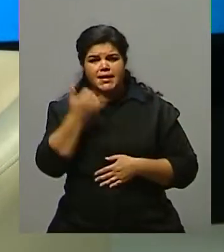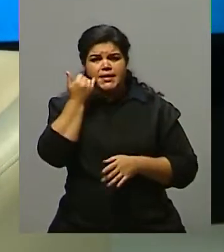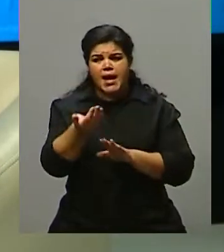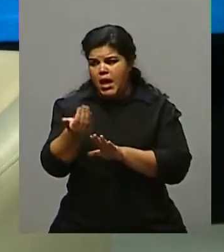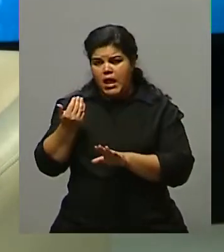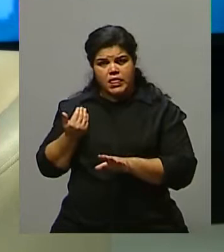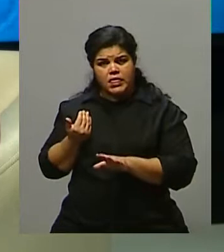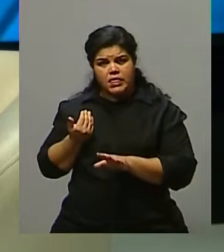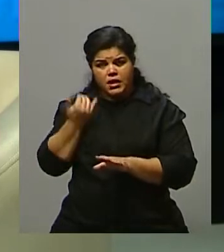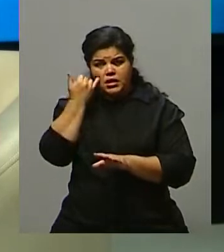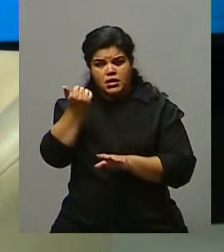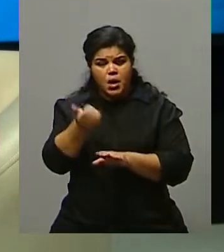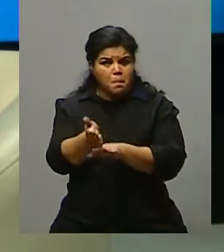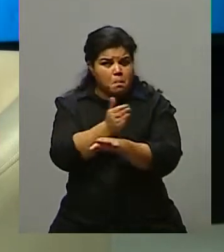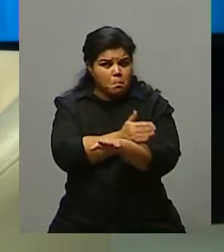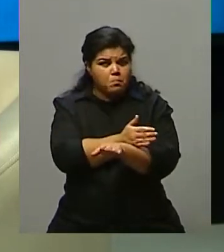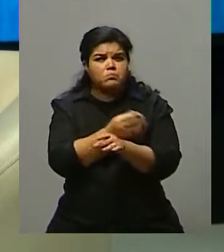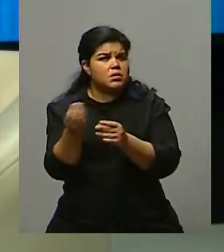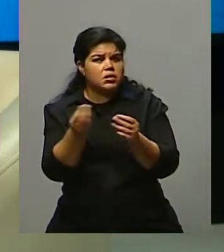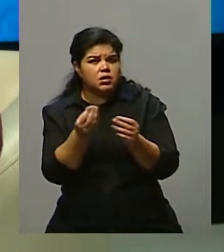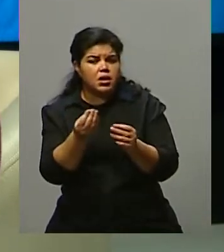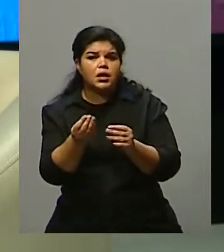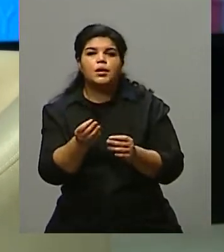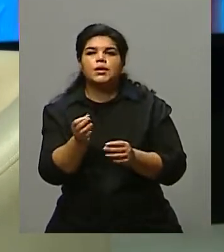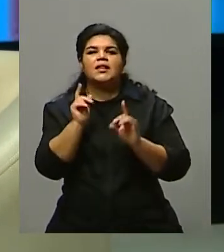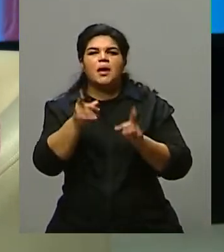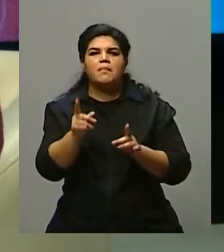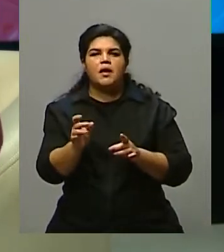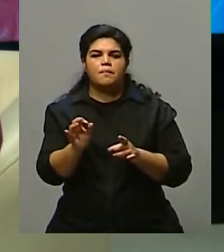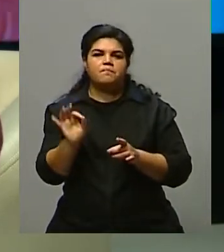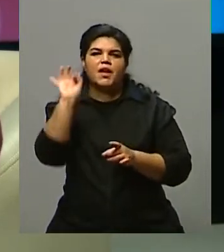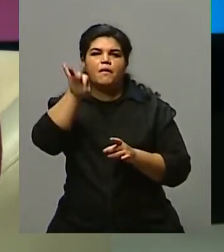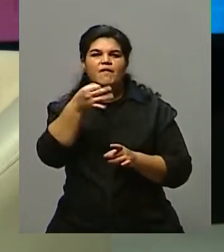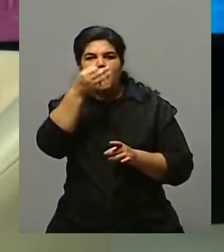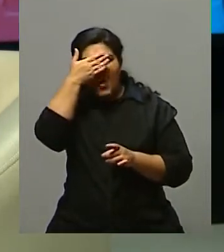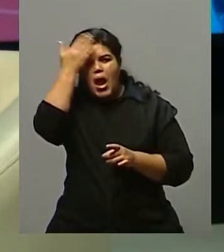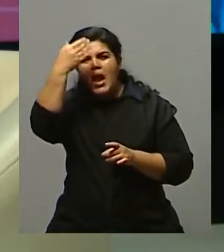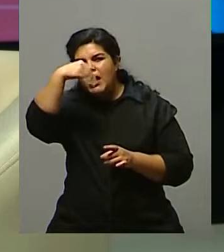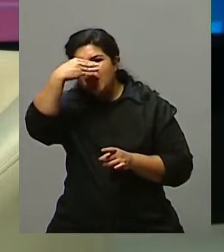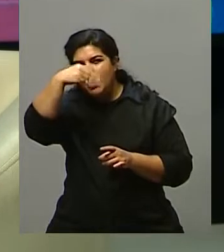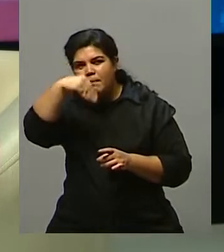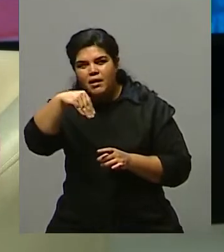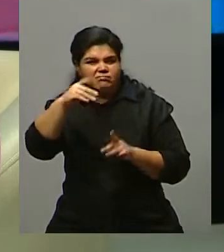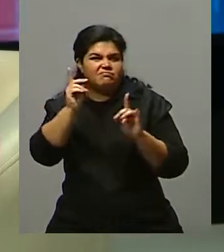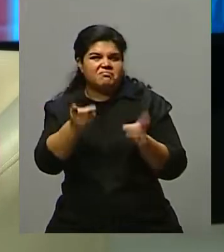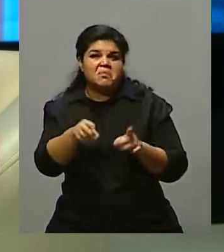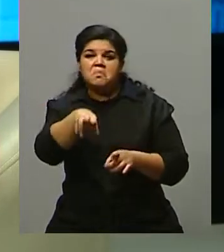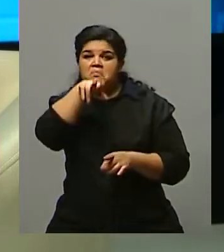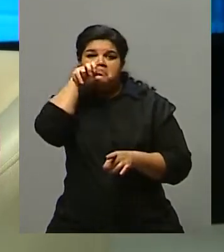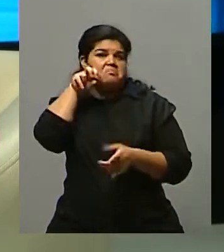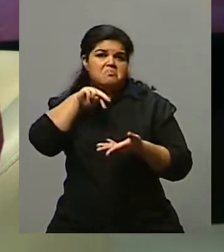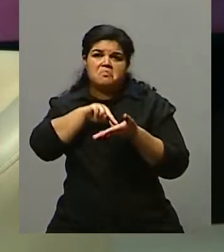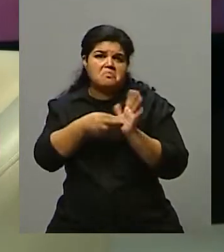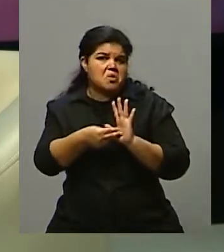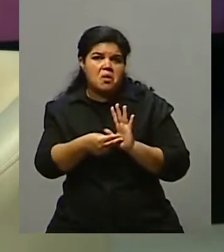poco también de un aumento de circulación por virus de la gripe, ¿sí? Por virus respiratorios, que tal vez no